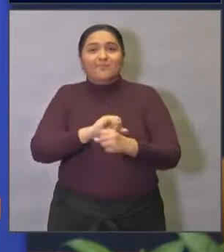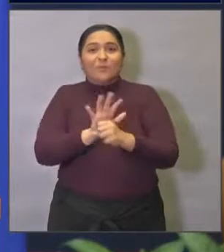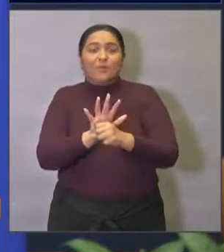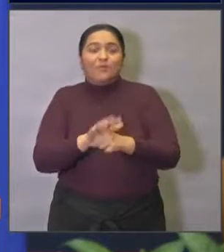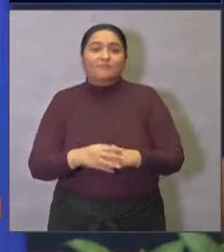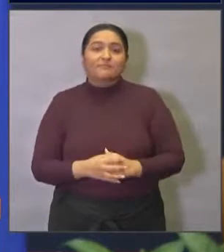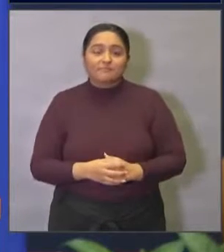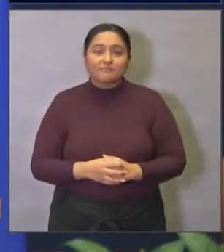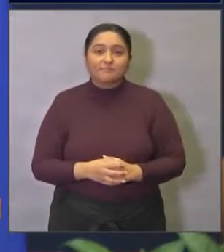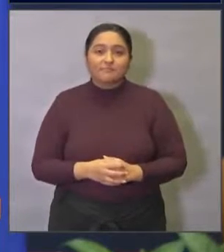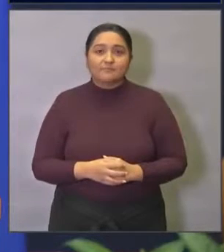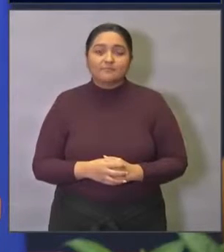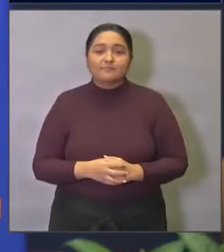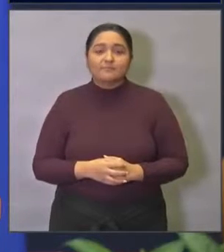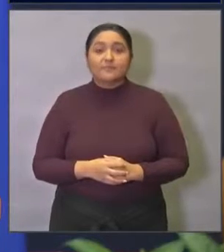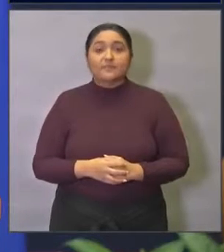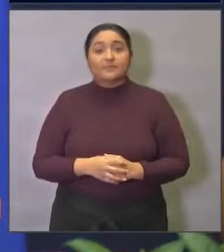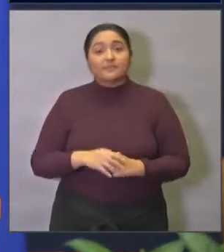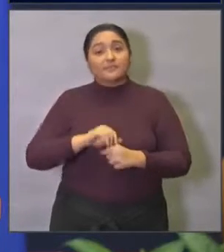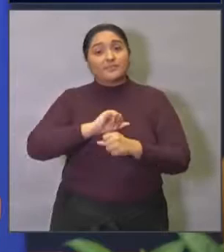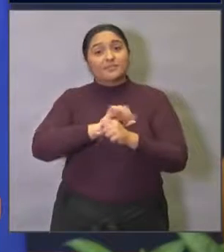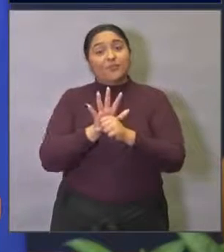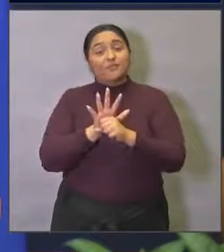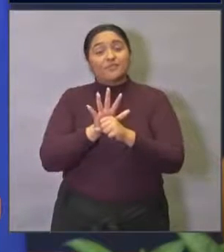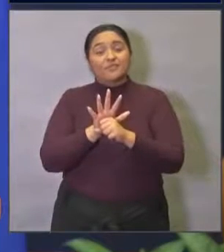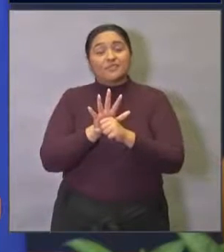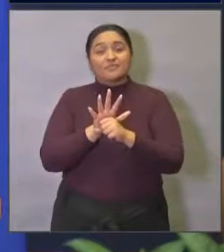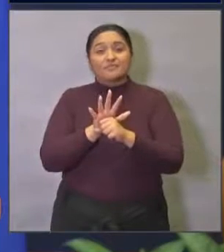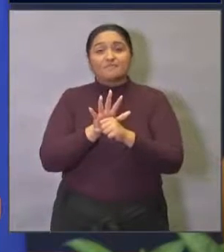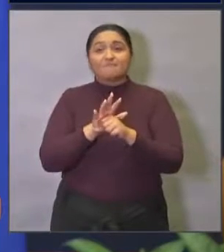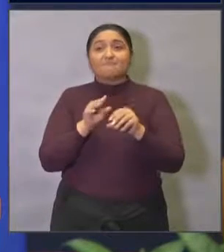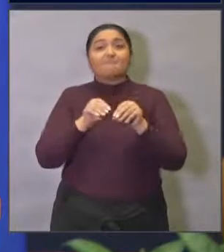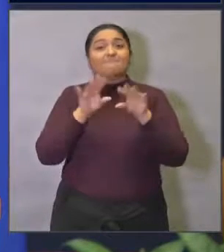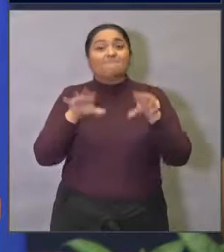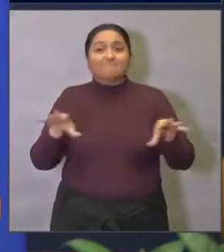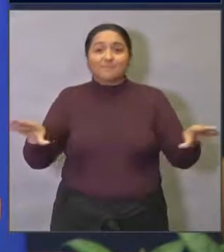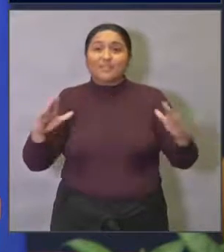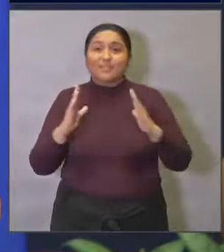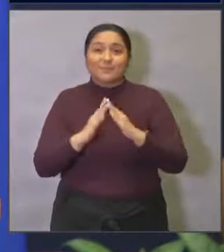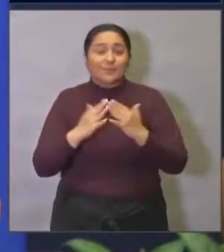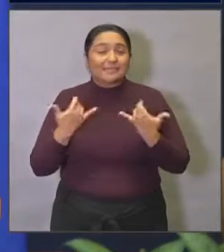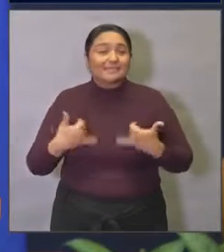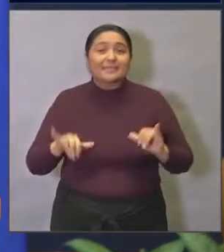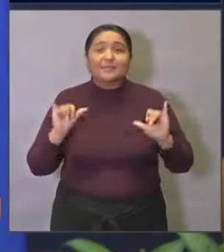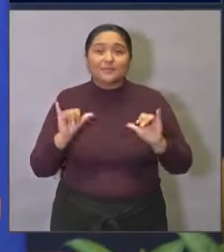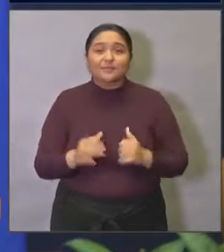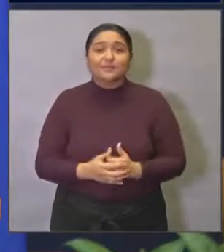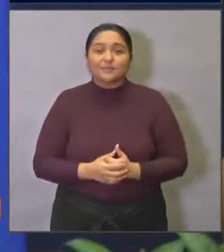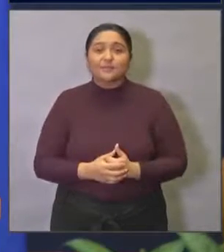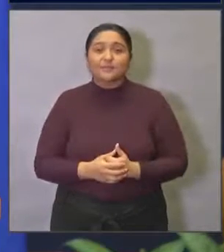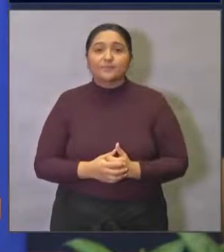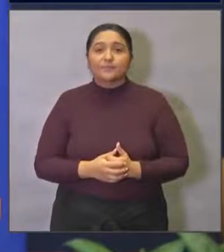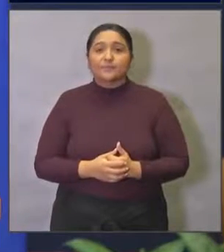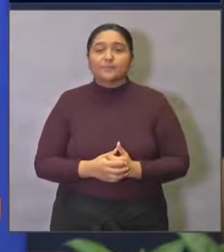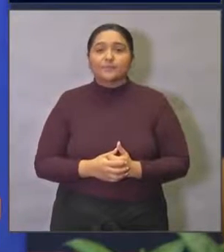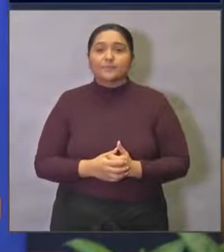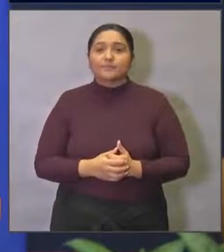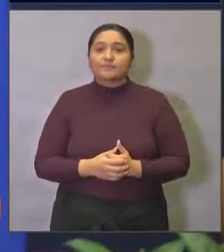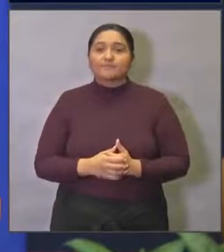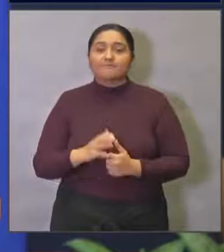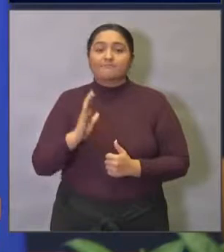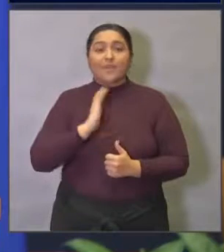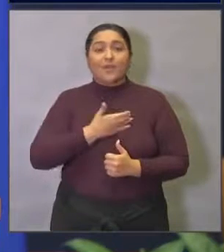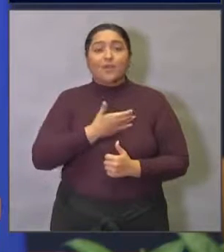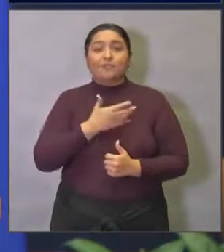COVID-19. Y el virus está muy presente en nuestras comunidades. Tenemos el camino más difícil